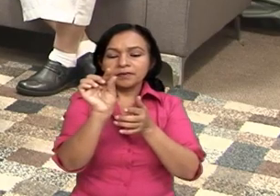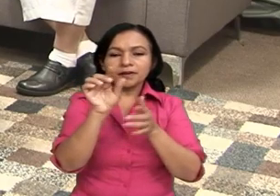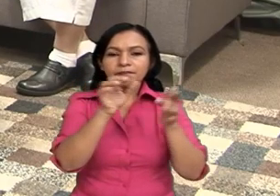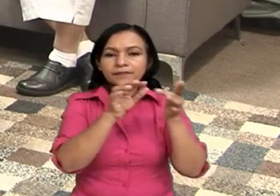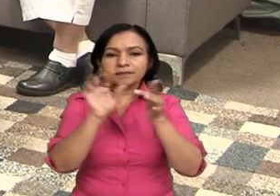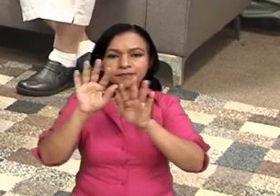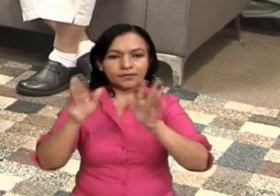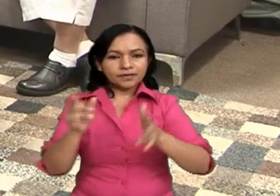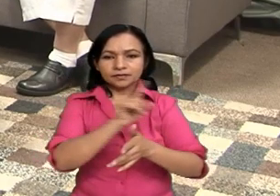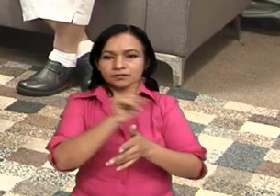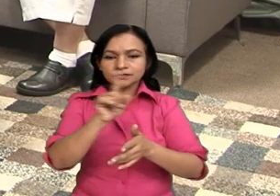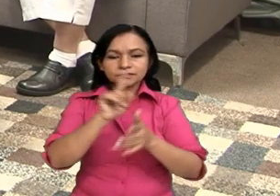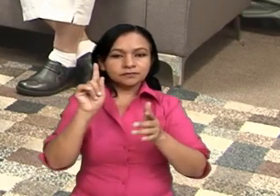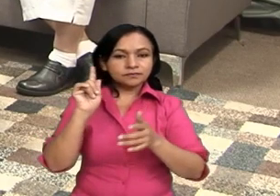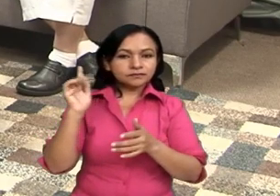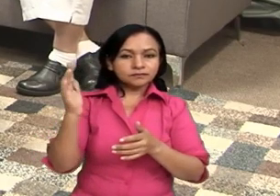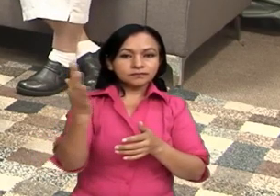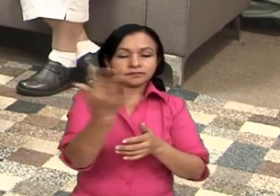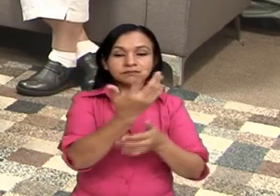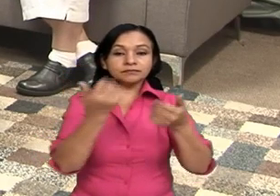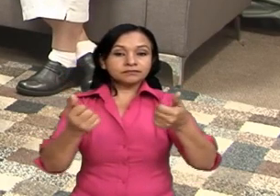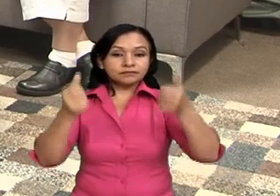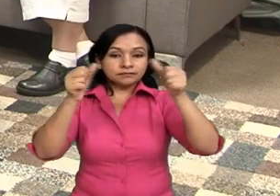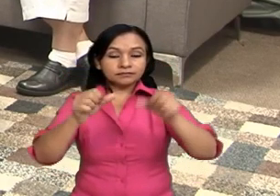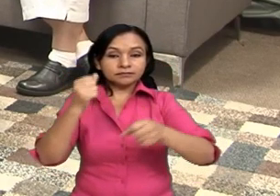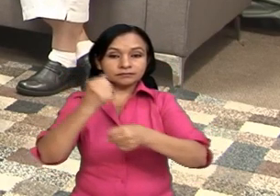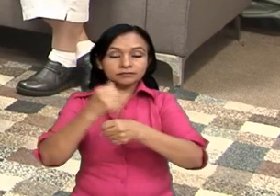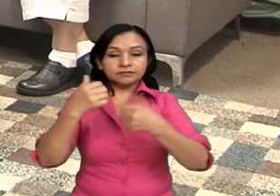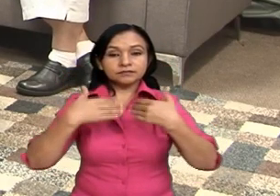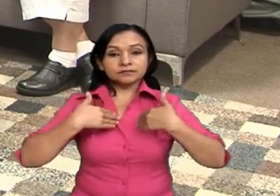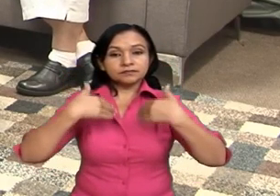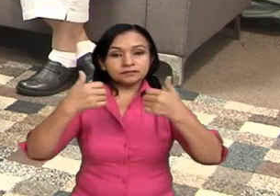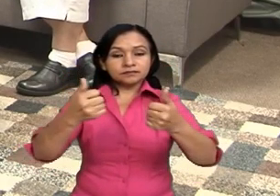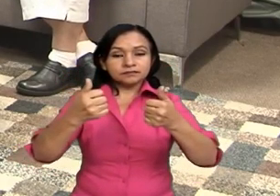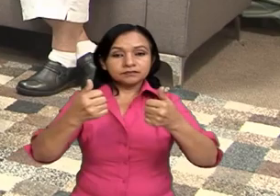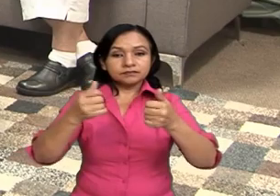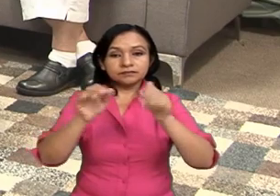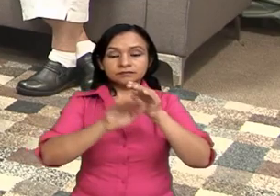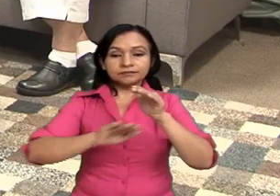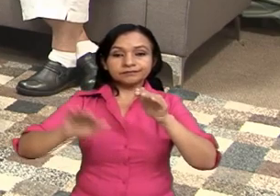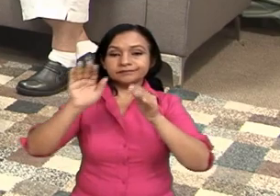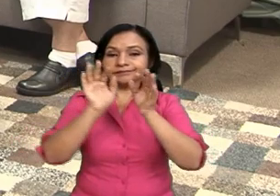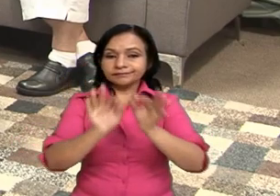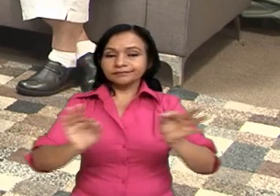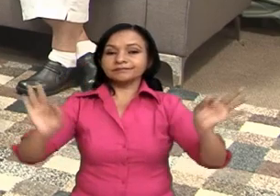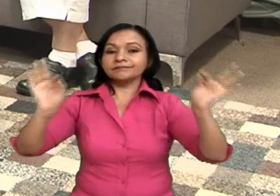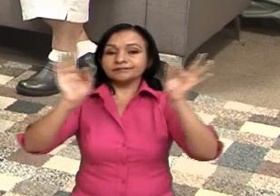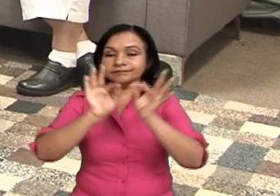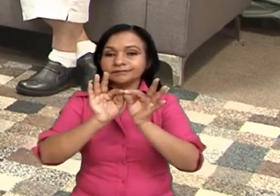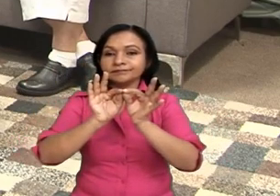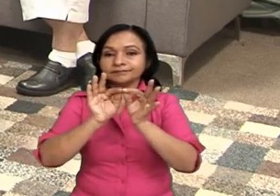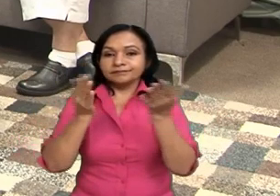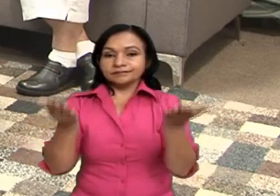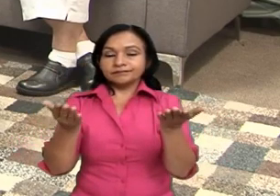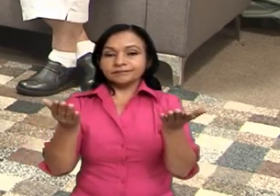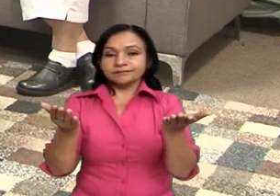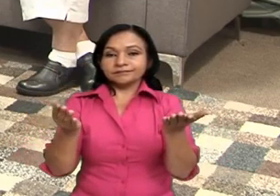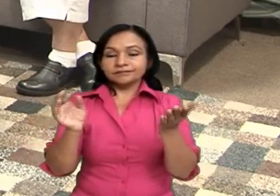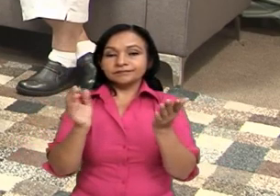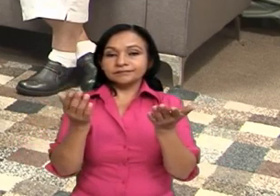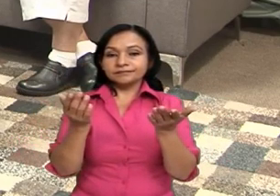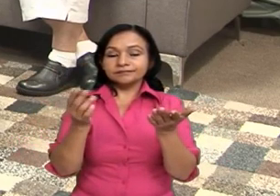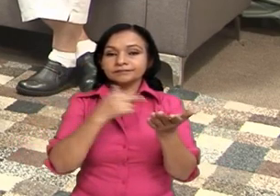que sobresale. No, yo digo, el convenio colectivo del sector salud es uno de los más ricos. Y sin duda alguna social,